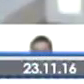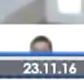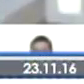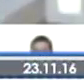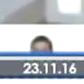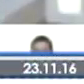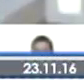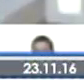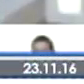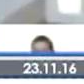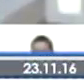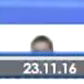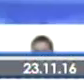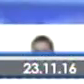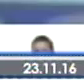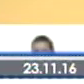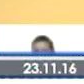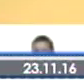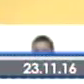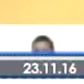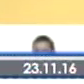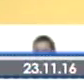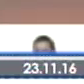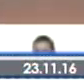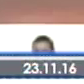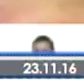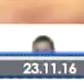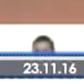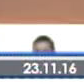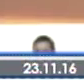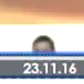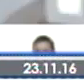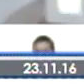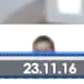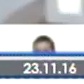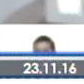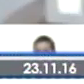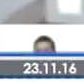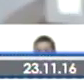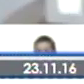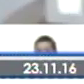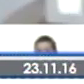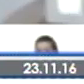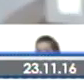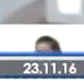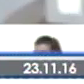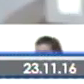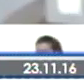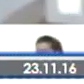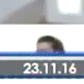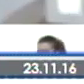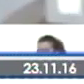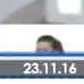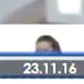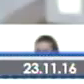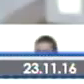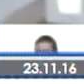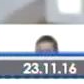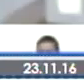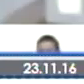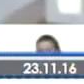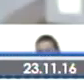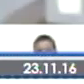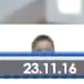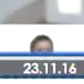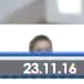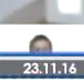sentido el decreto de emergencia económica, aun cuando reconoce que hay un boicot económico, que están participando muchos de